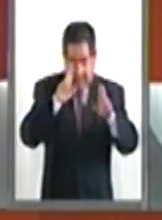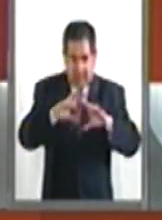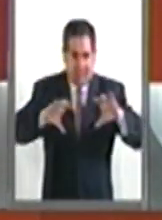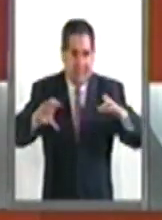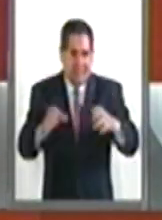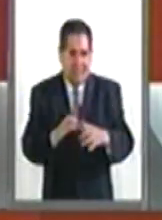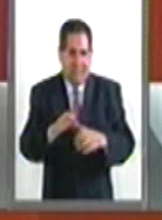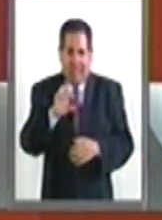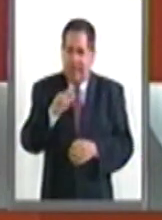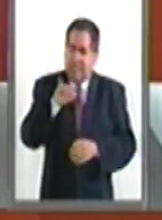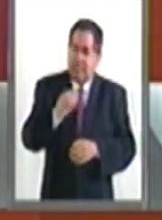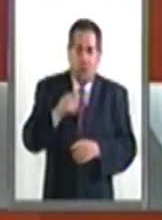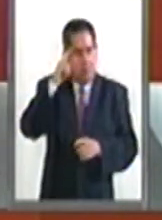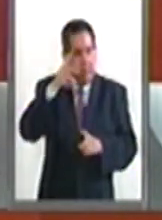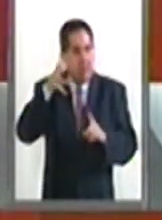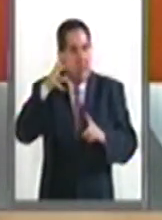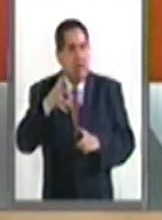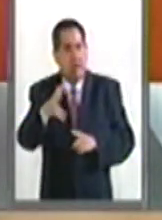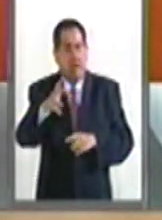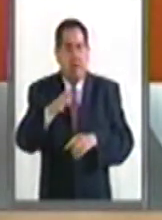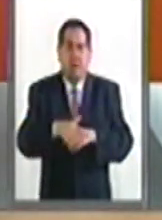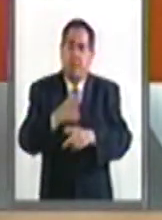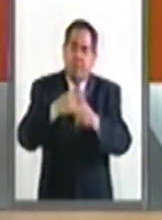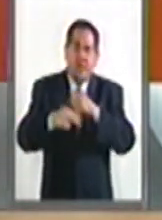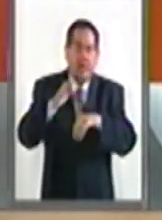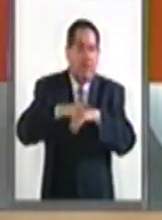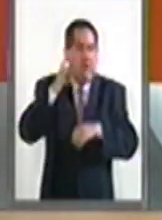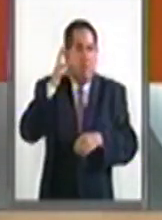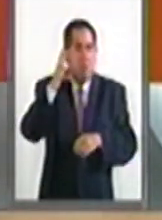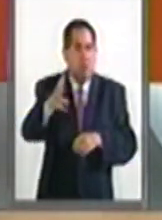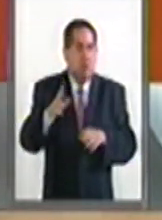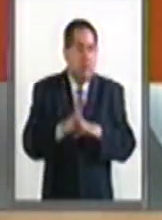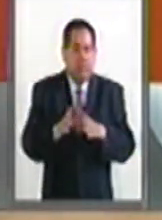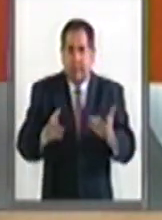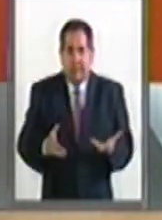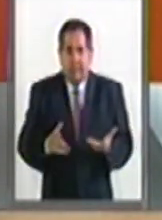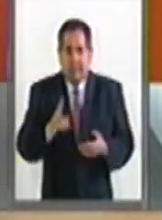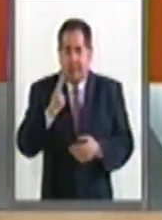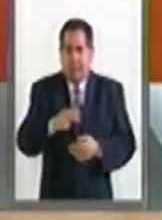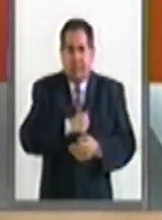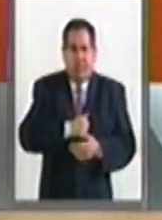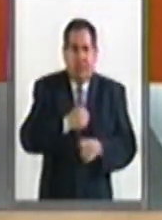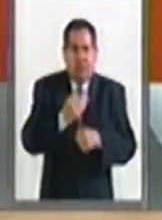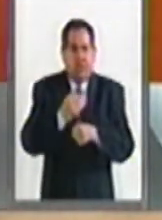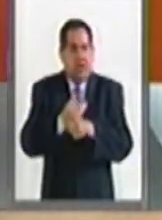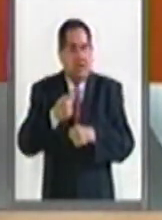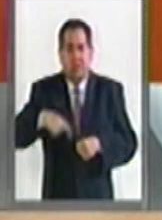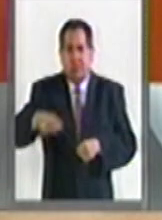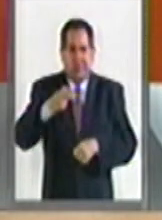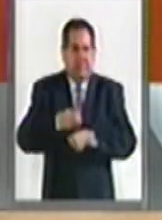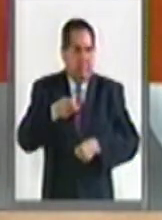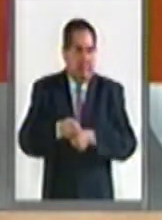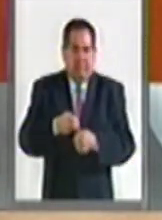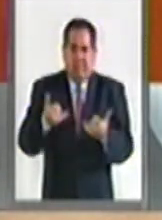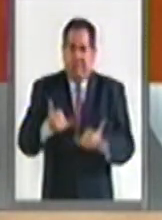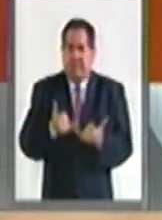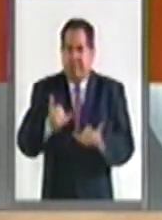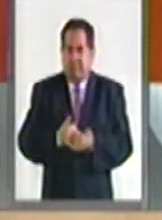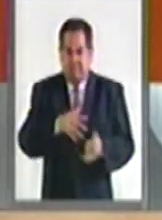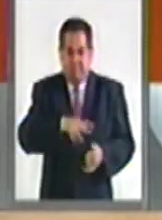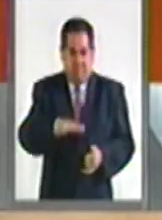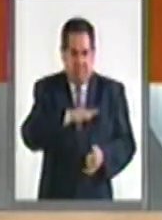necesitamos futuro, y bastante futuro, y lamentablemente parecemos empecinados en destruir